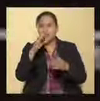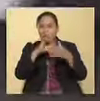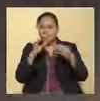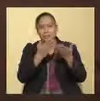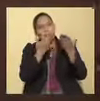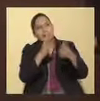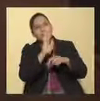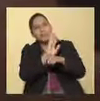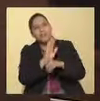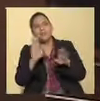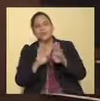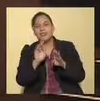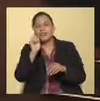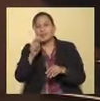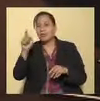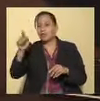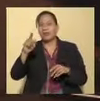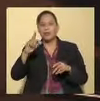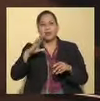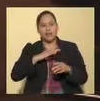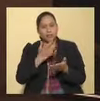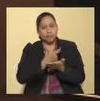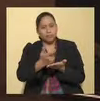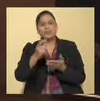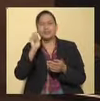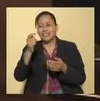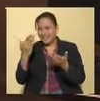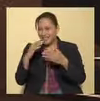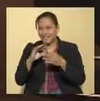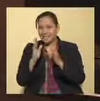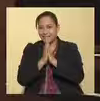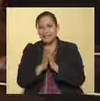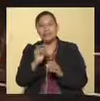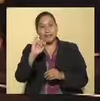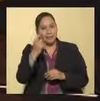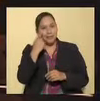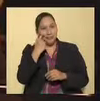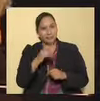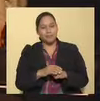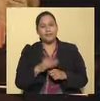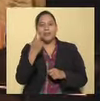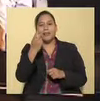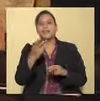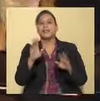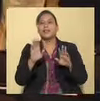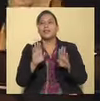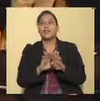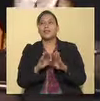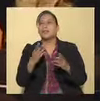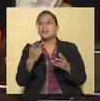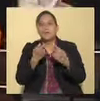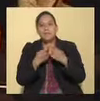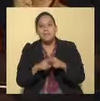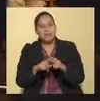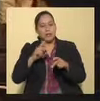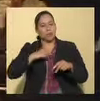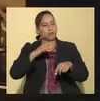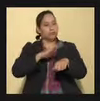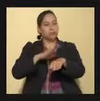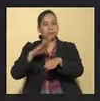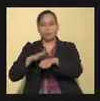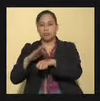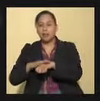platique de esta película en la cual usted ha hecho una gran inversión. Cuéntenos, por favor. Bueno, efectivamente, es el arranque de mi